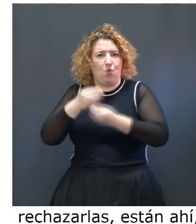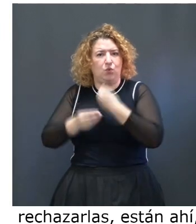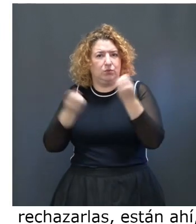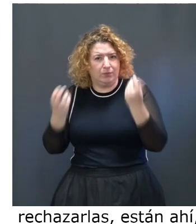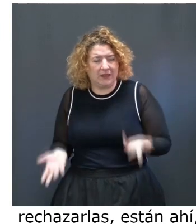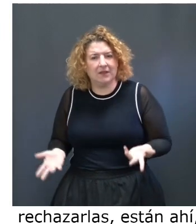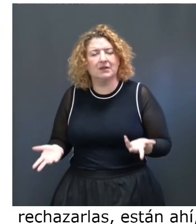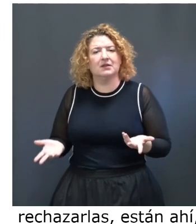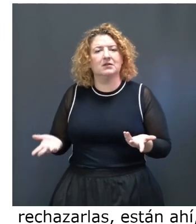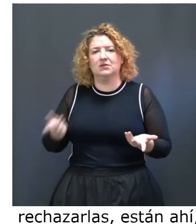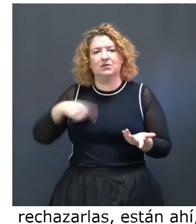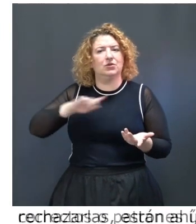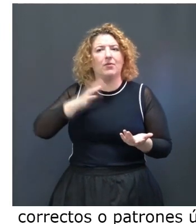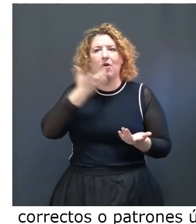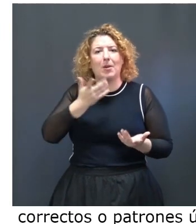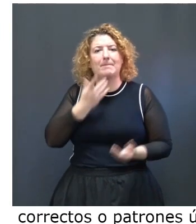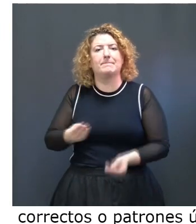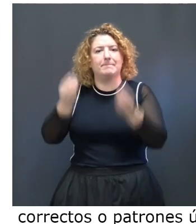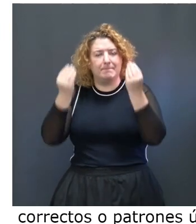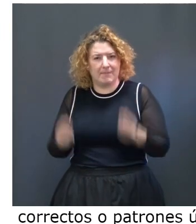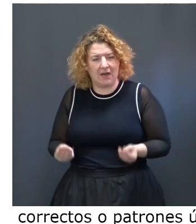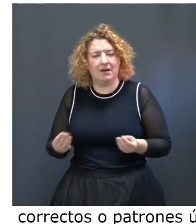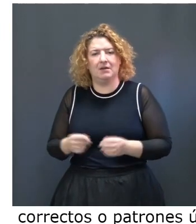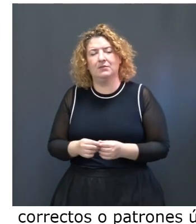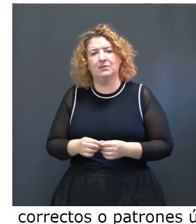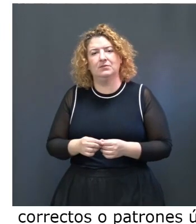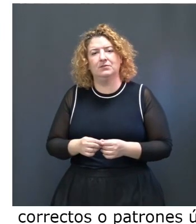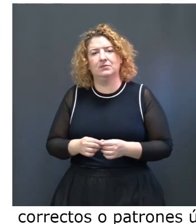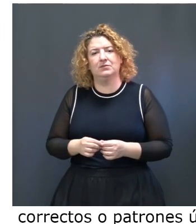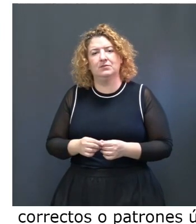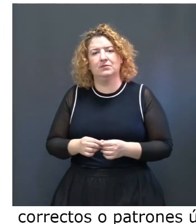Entonces tenemos que ser los primeros conocedores y en este sentido pues también